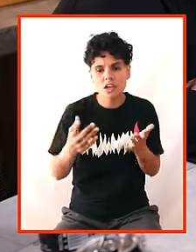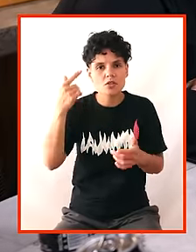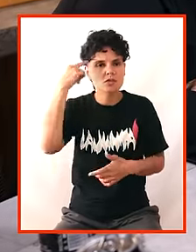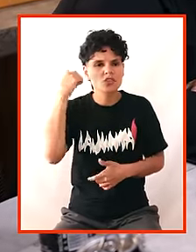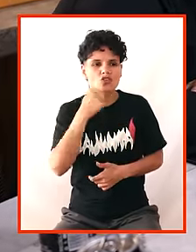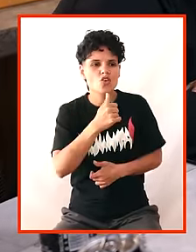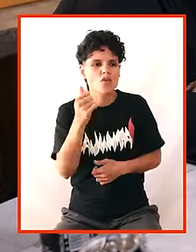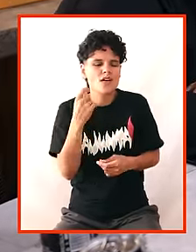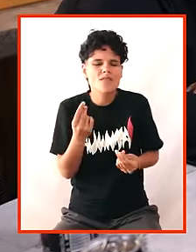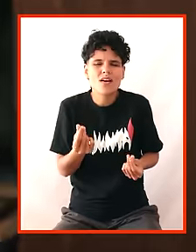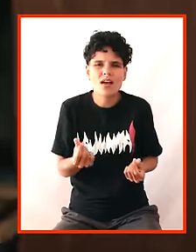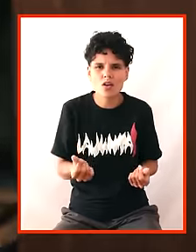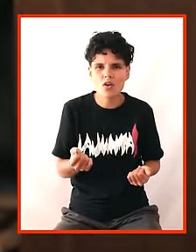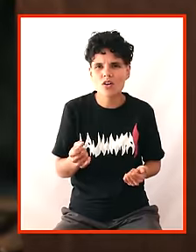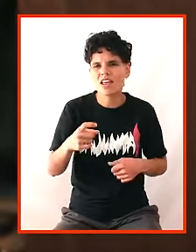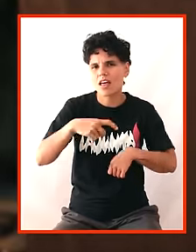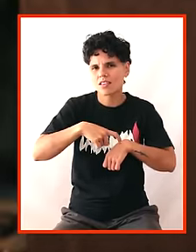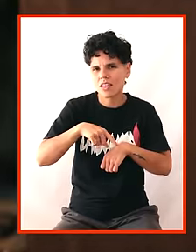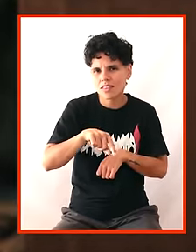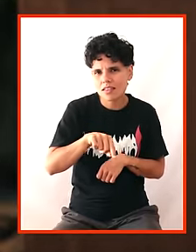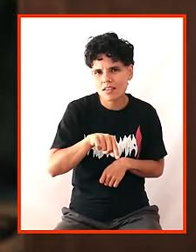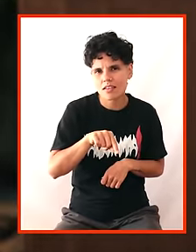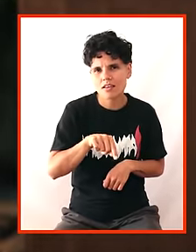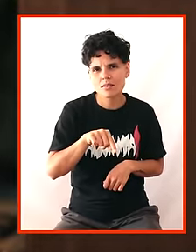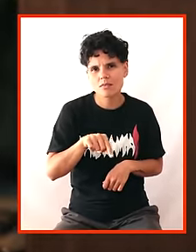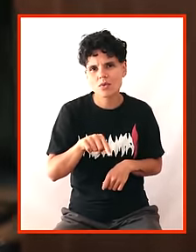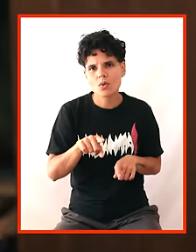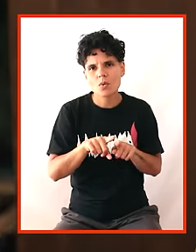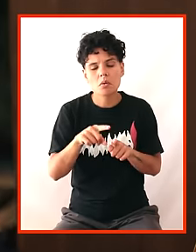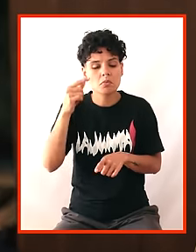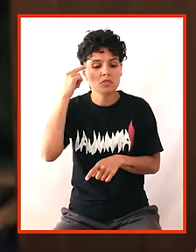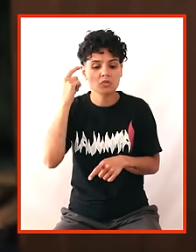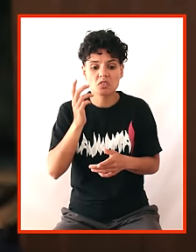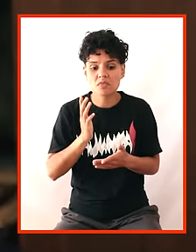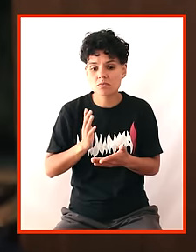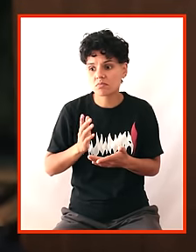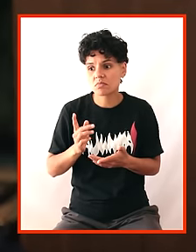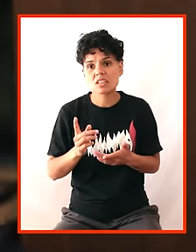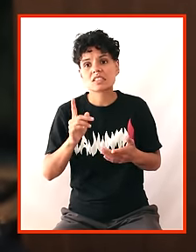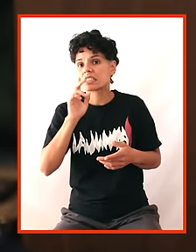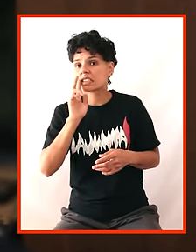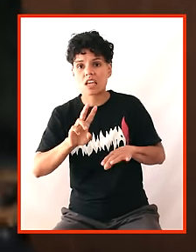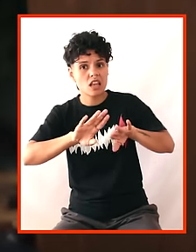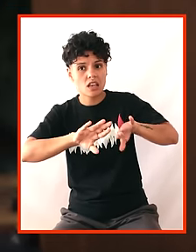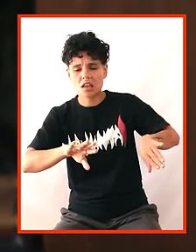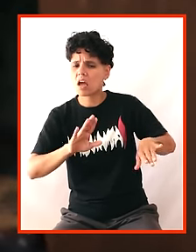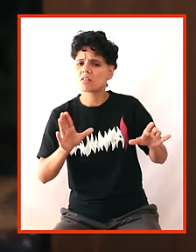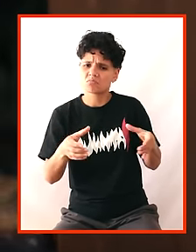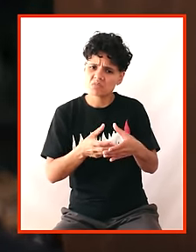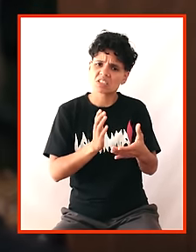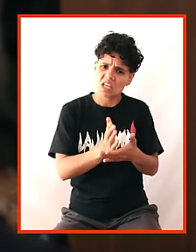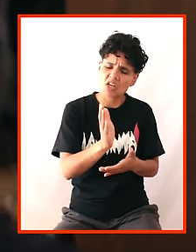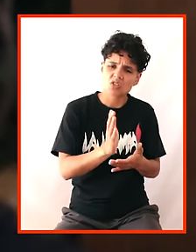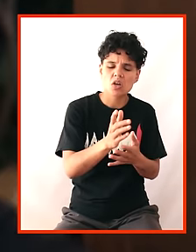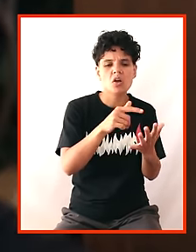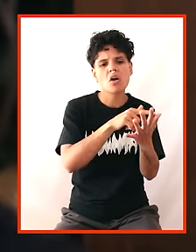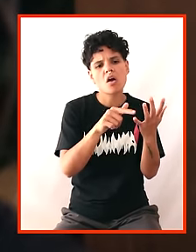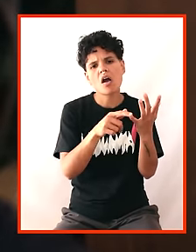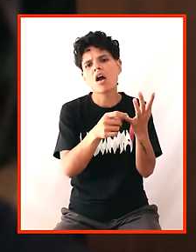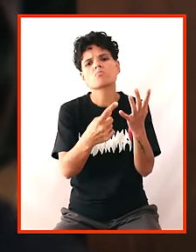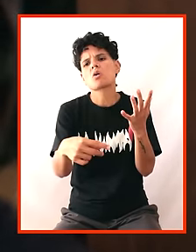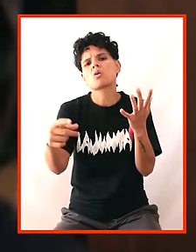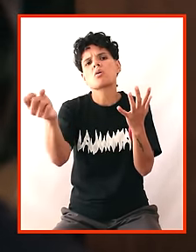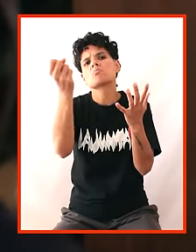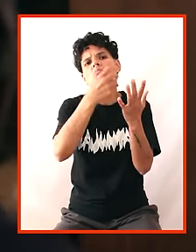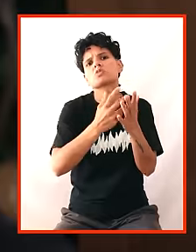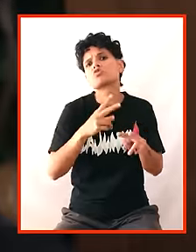lo que pasó en este tiempo. Y a lo mejor si hubiéramos seguido, claro, a lo mejor lo estaríamos hablando ahora, o sea, en algún momento habríamos parado, sí, por otra razón. Entonces, creo